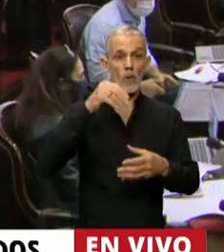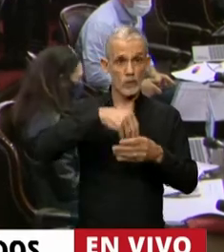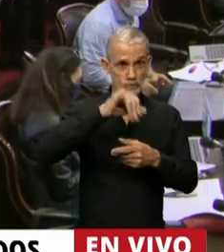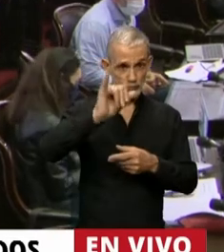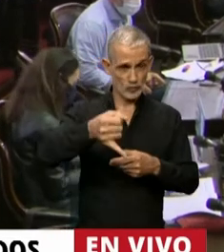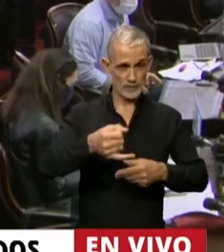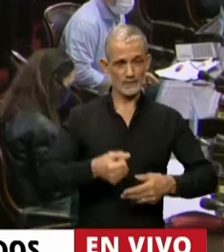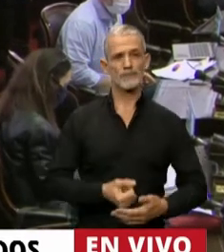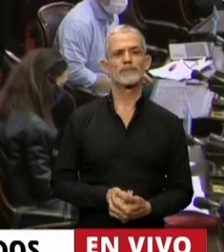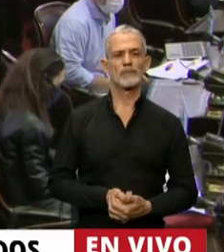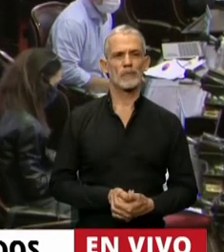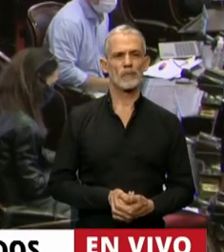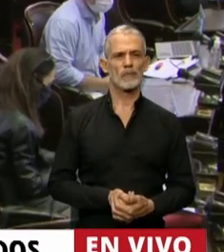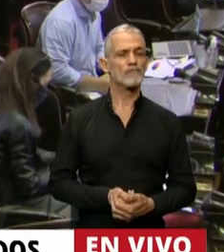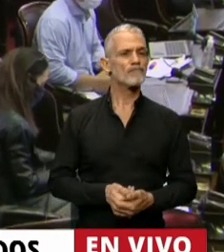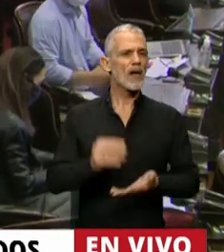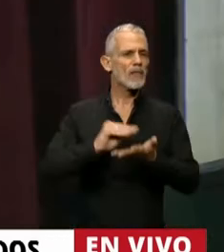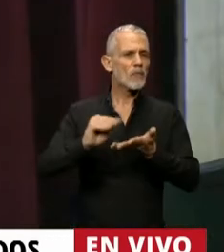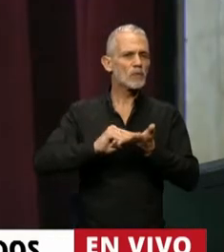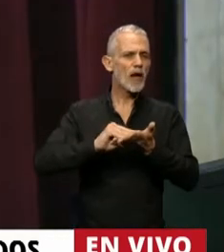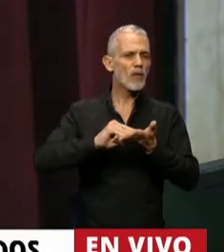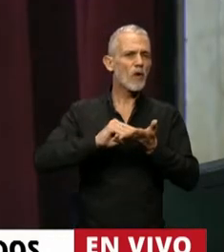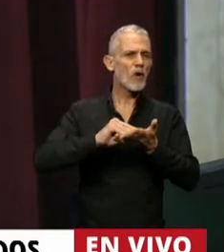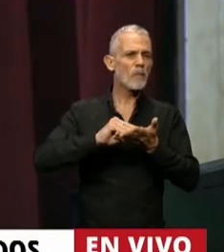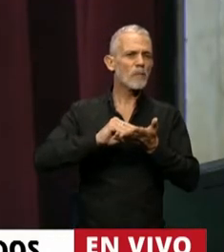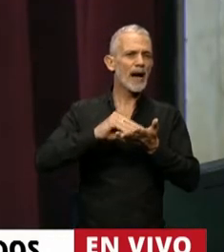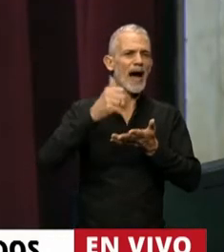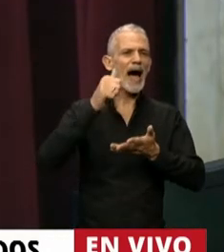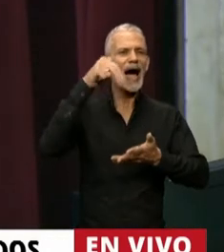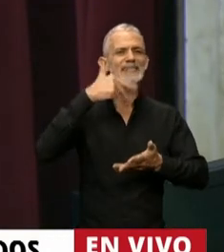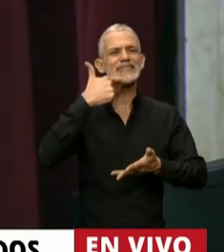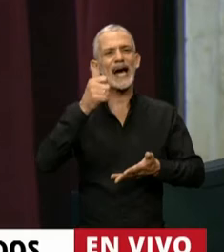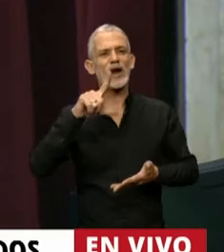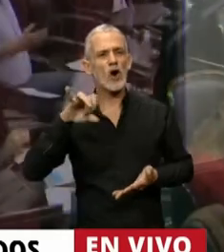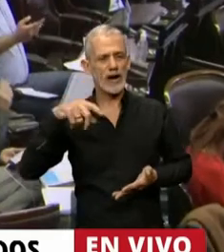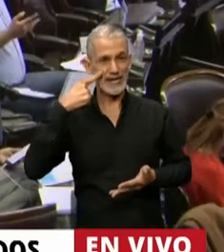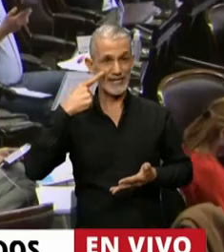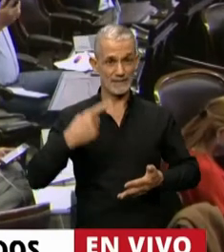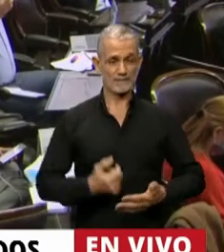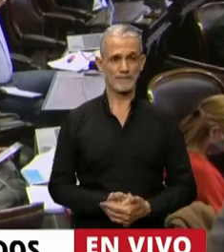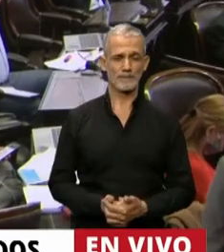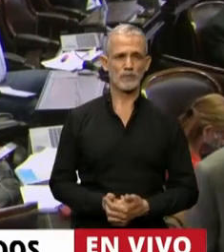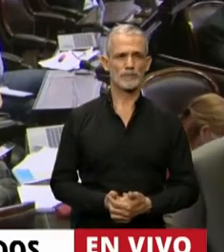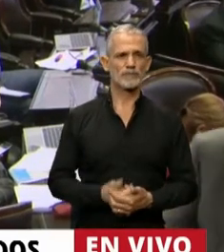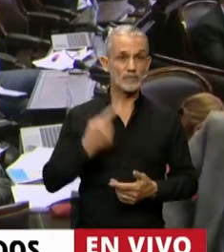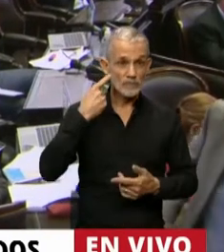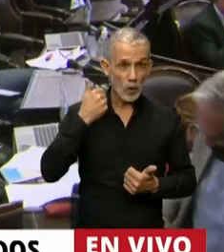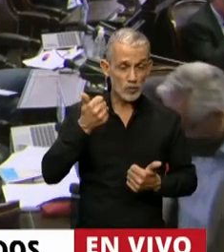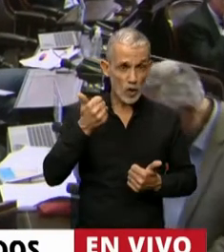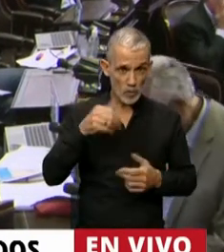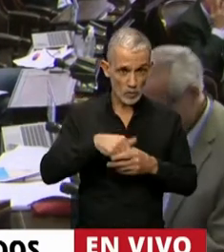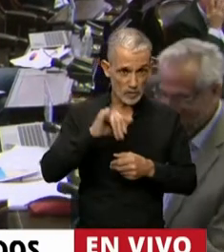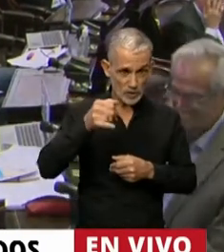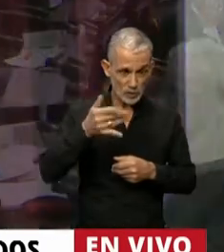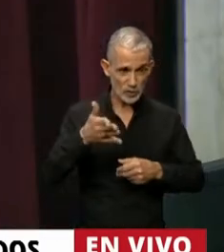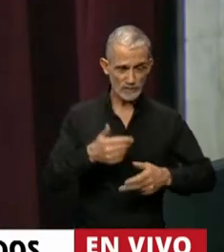Afirmativo, presidente. Diputado Pablo Miguel Anzaloni. ¿Se escuchó, presidente?